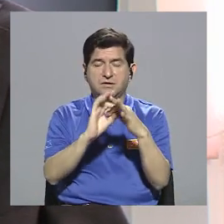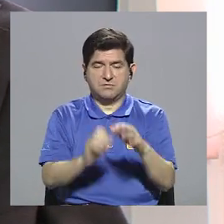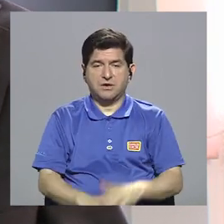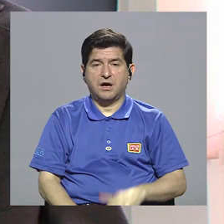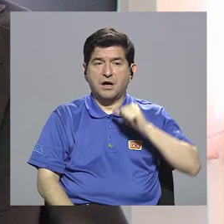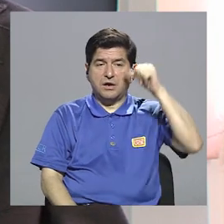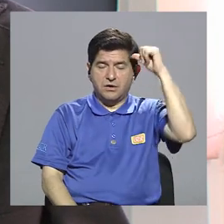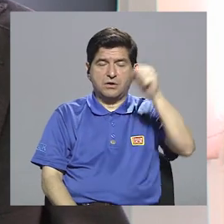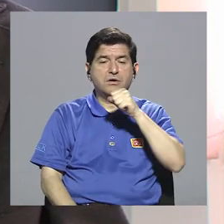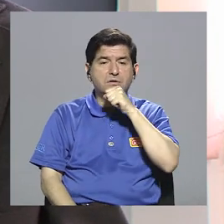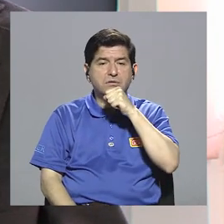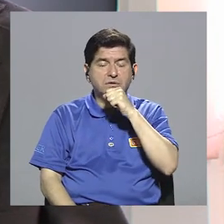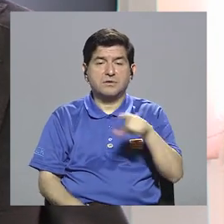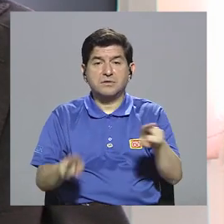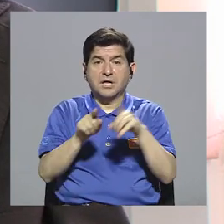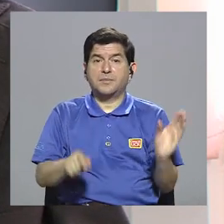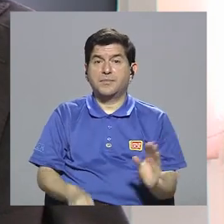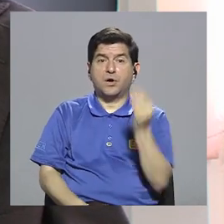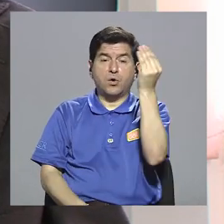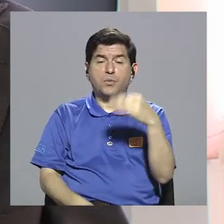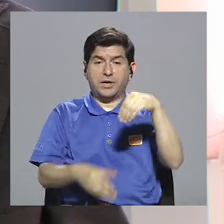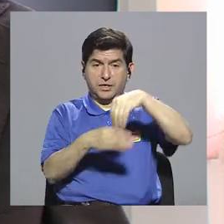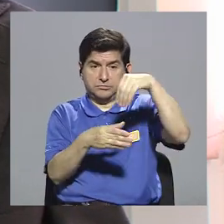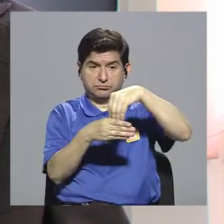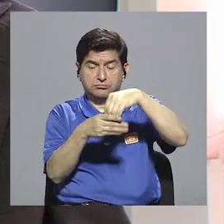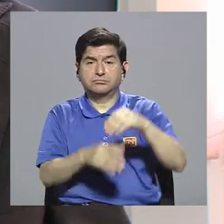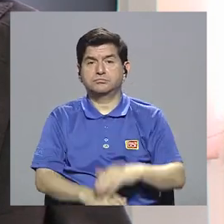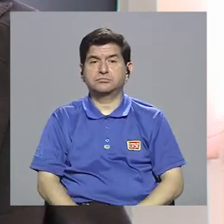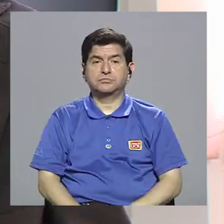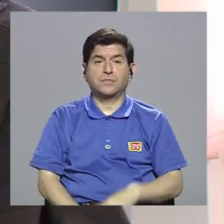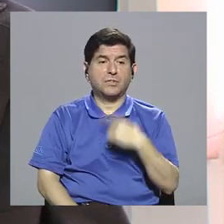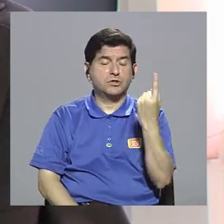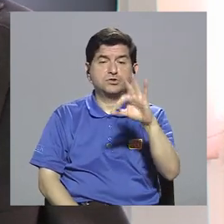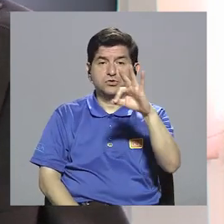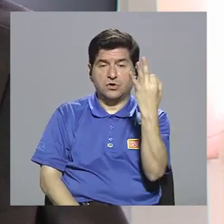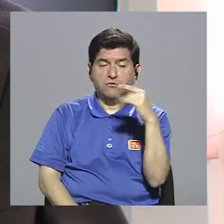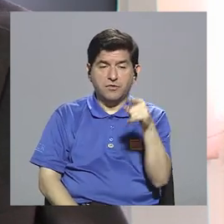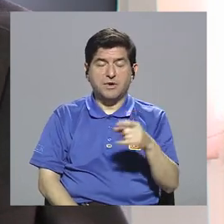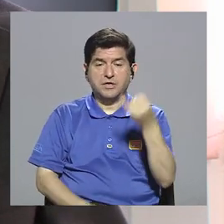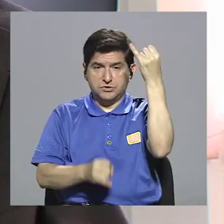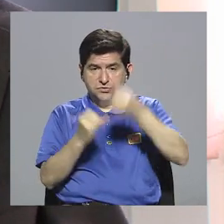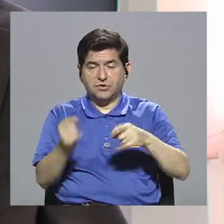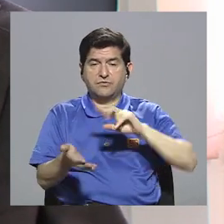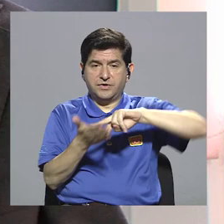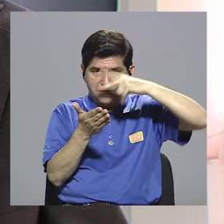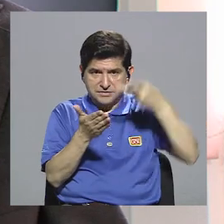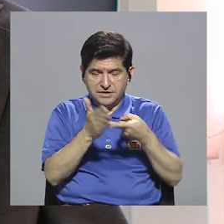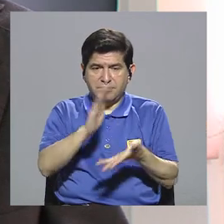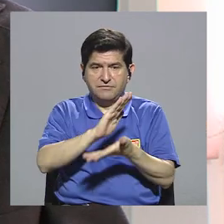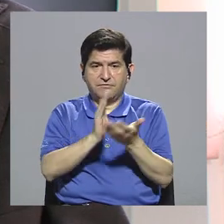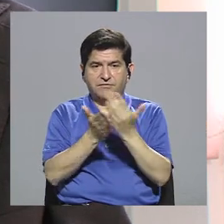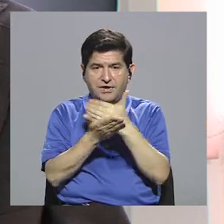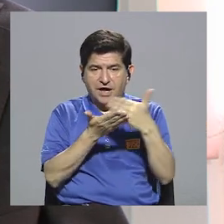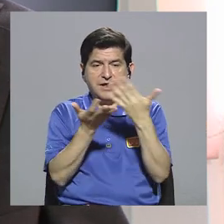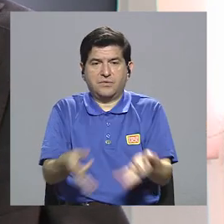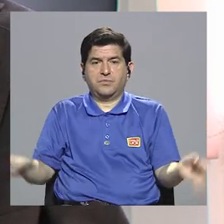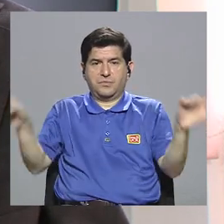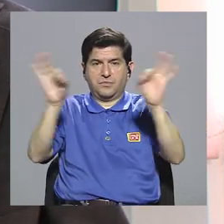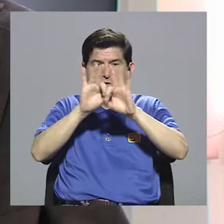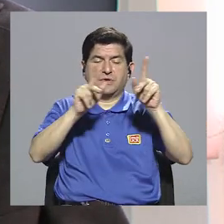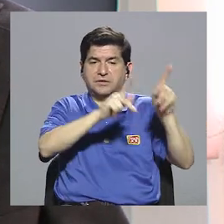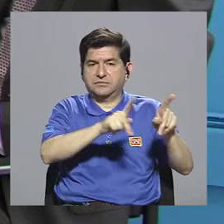con adultos mayores pero también con jóvenes que vayan que aporten y es la única forma de que esto finalmente se traduzca en algo significativo